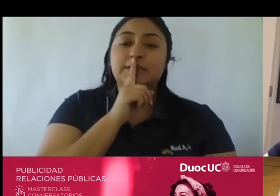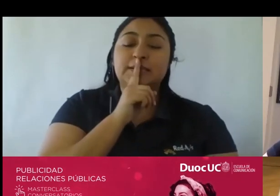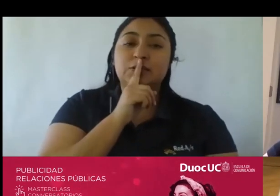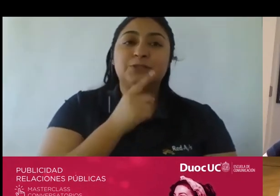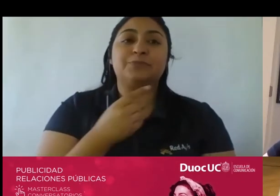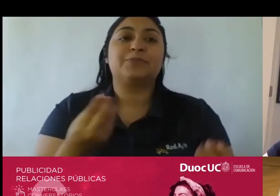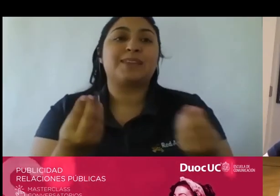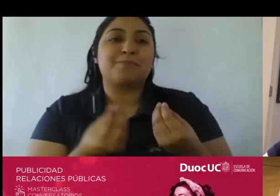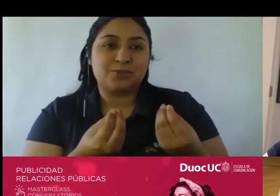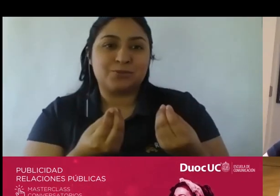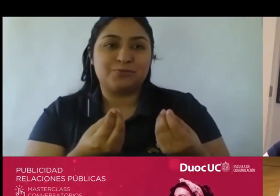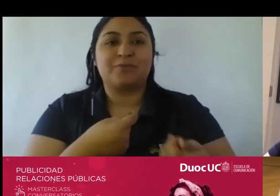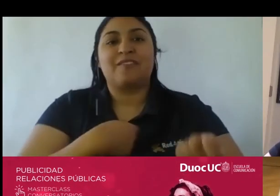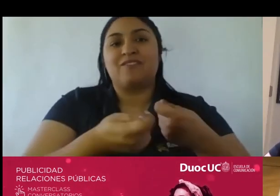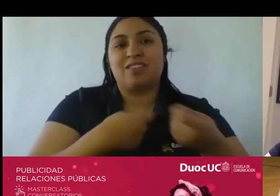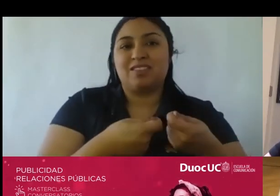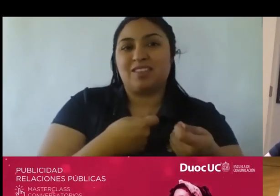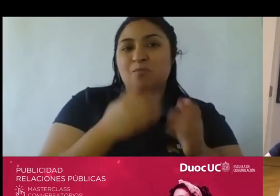pasó que vendimos menos eso es lo que nos va a pasar